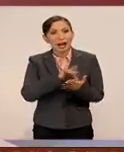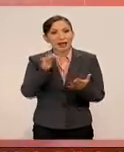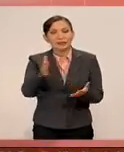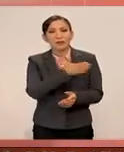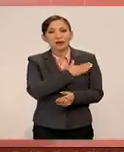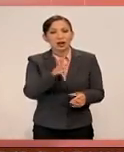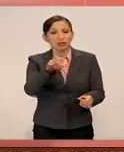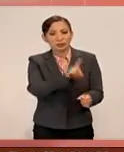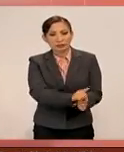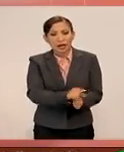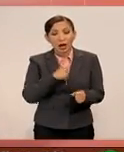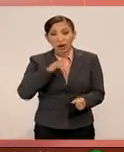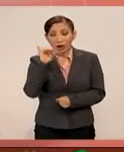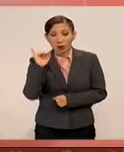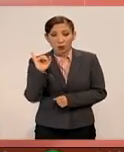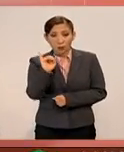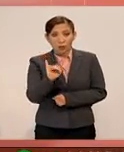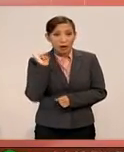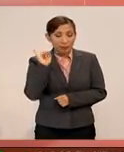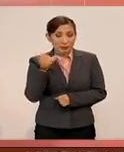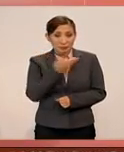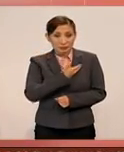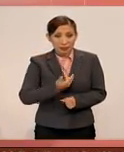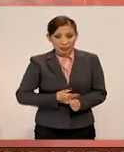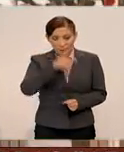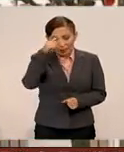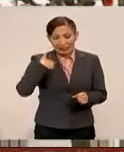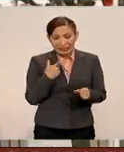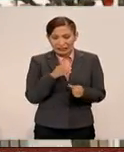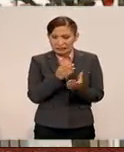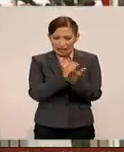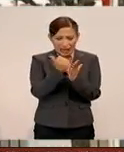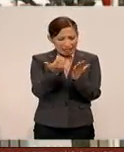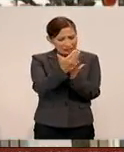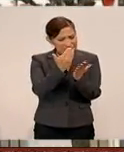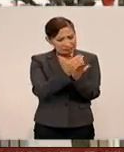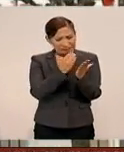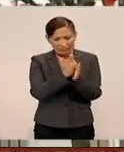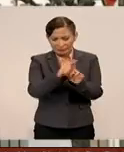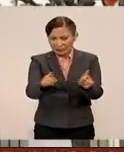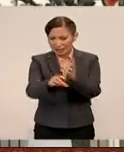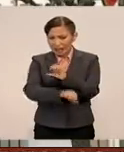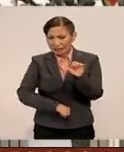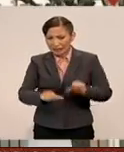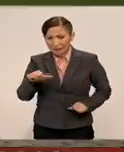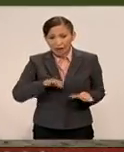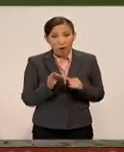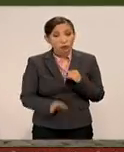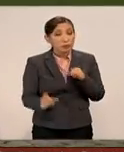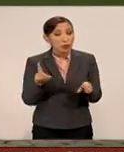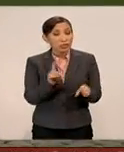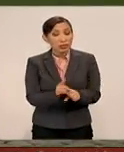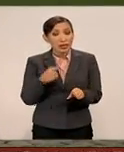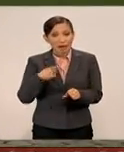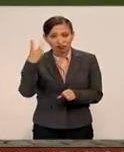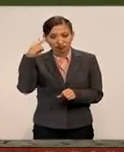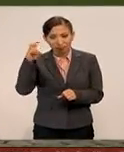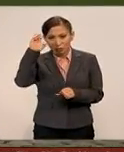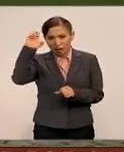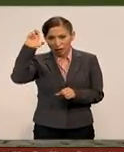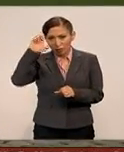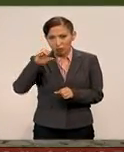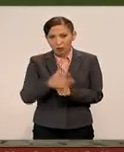muy buenos días. Este jueves el presidente Enrique Peña Nieto tiene una apretada agenda de trabajo en Dinamarca, lo que será el último día de esta gira por la Unión